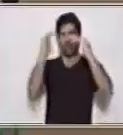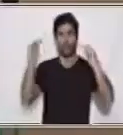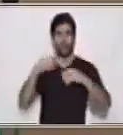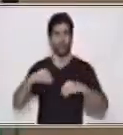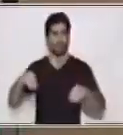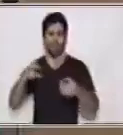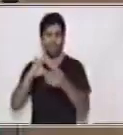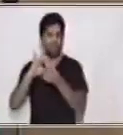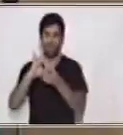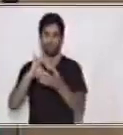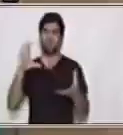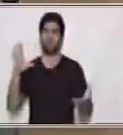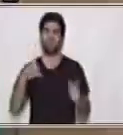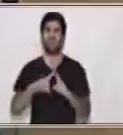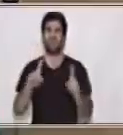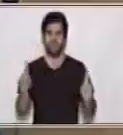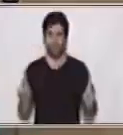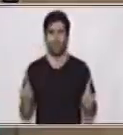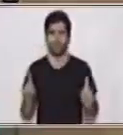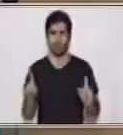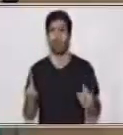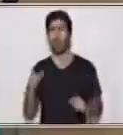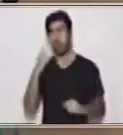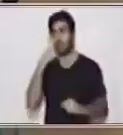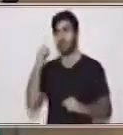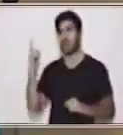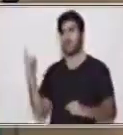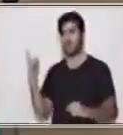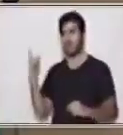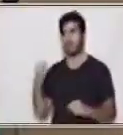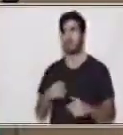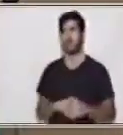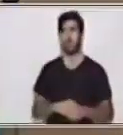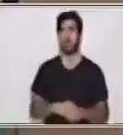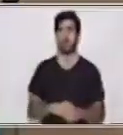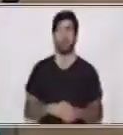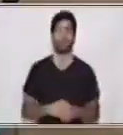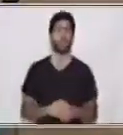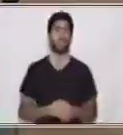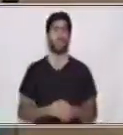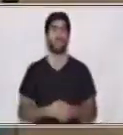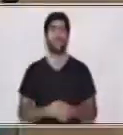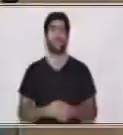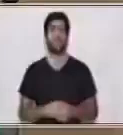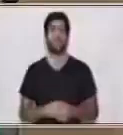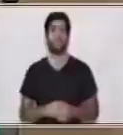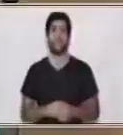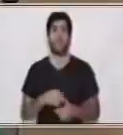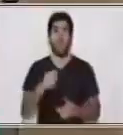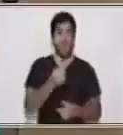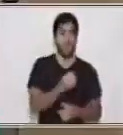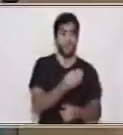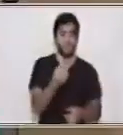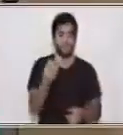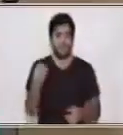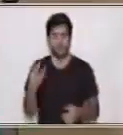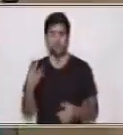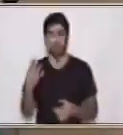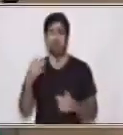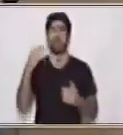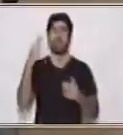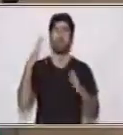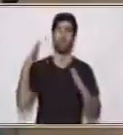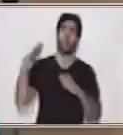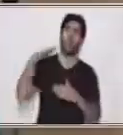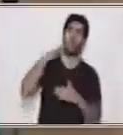están en diferentes enunciados, por lo que es una antítesis. ¿Qué verde es volar?